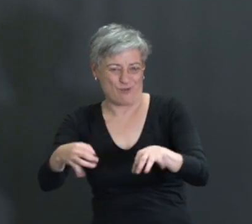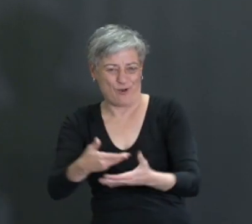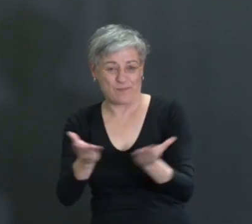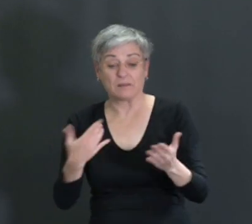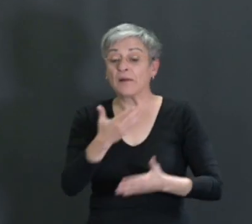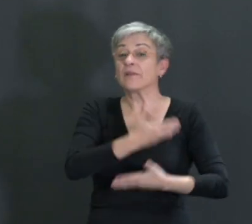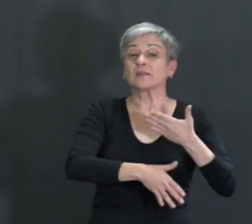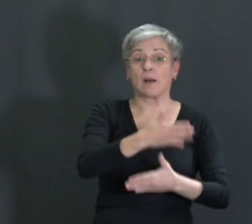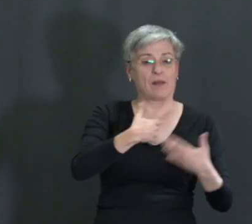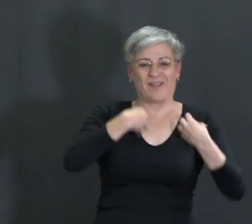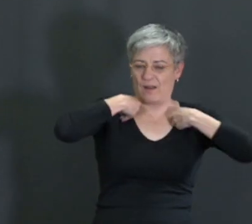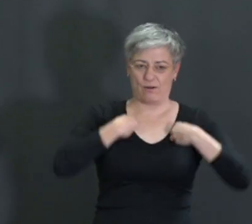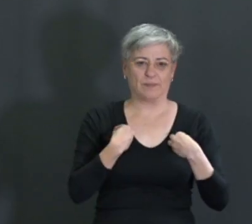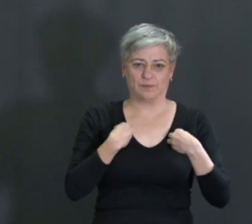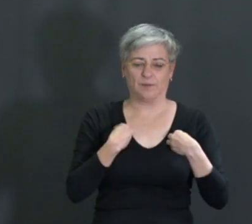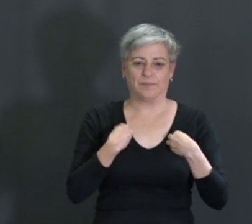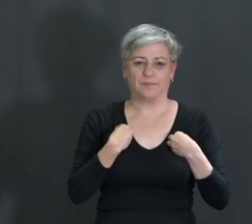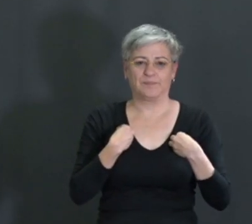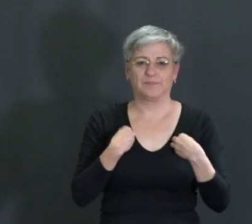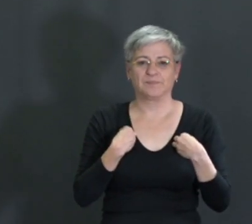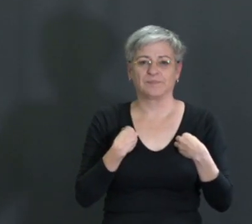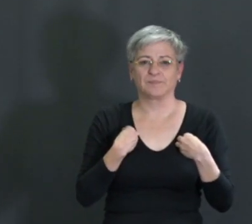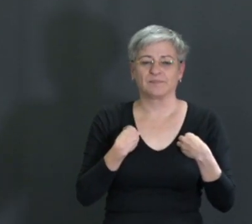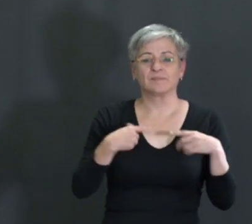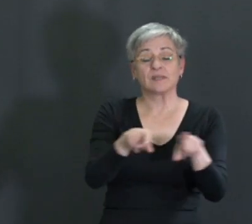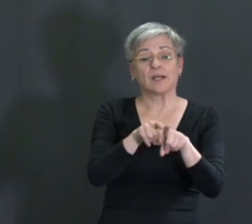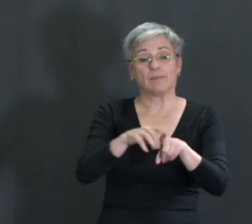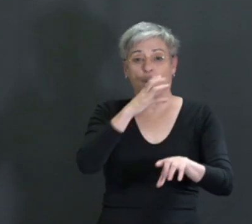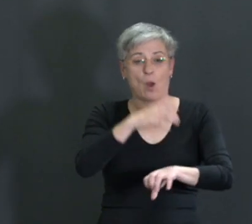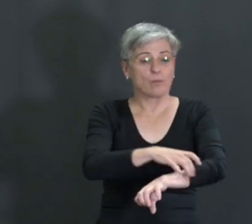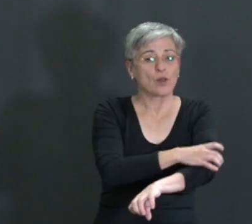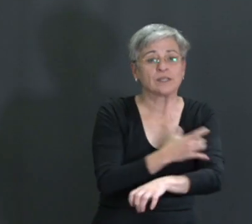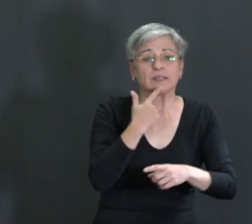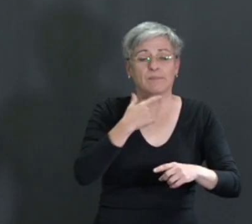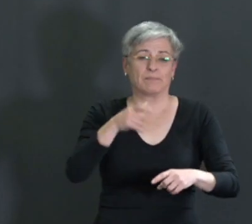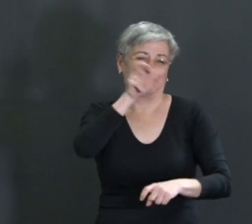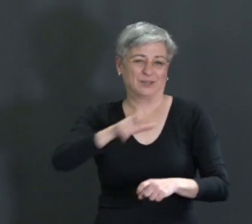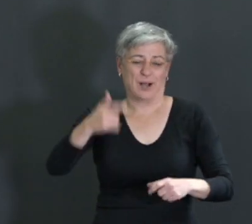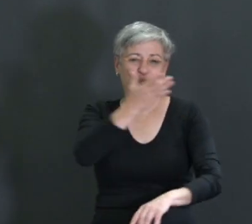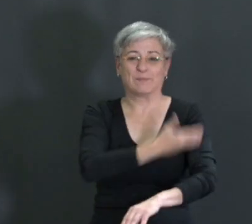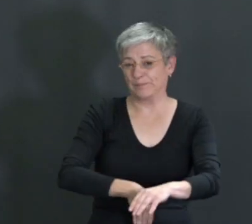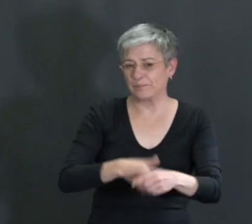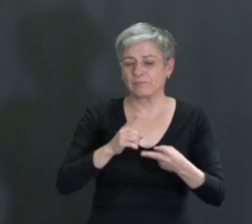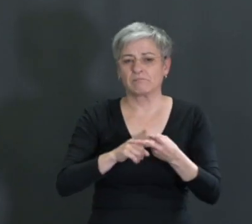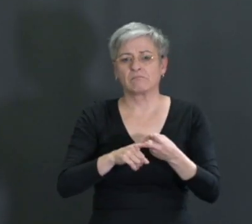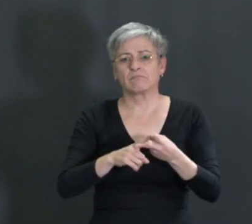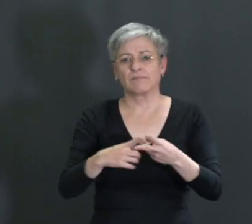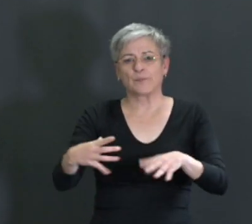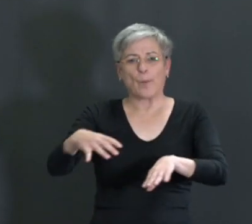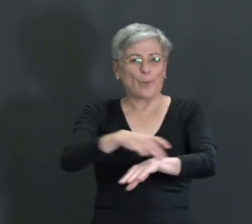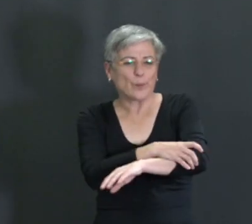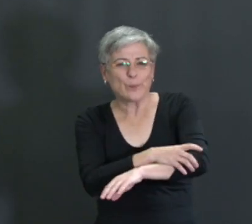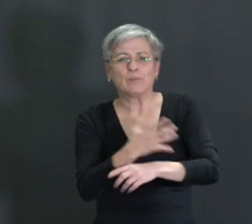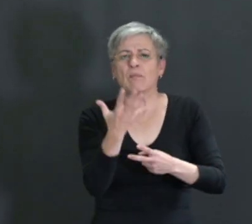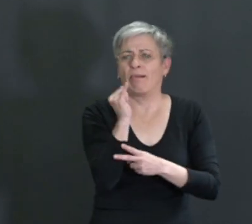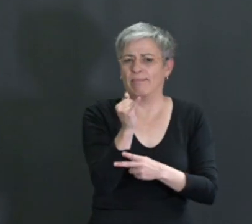¿no? Y pongo unos ejemplos. Las prótesis de amputados, estas prótesis que hay